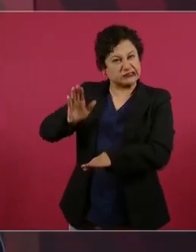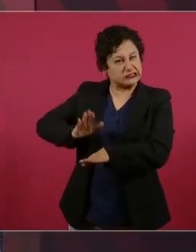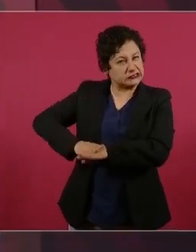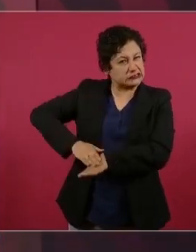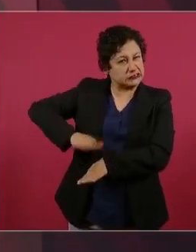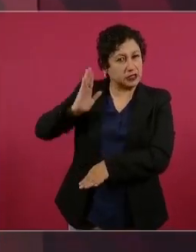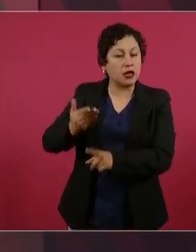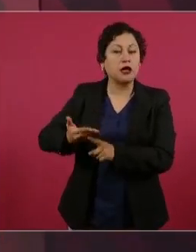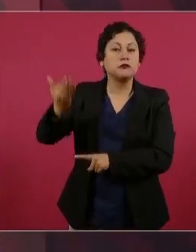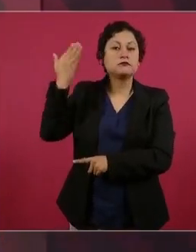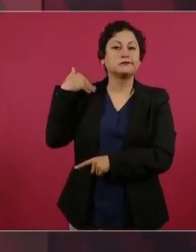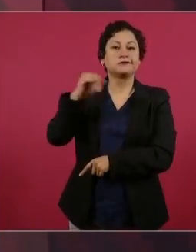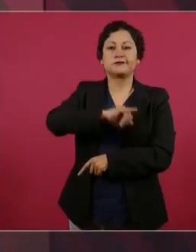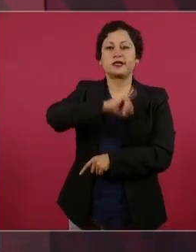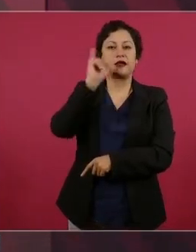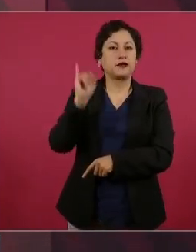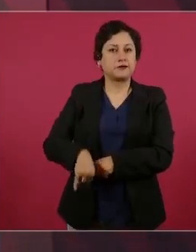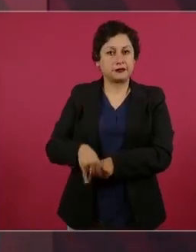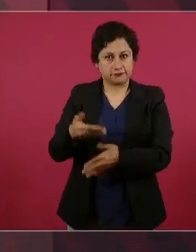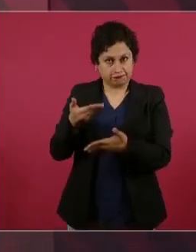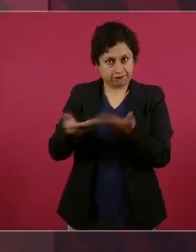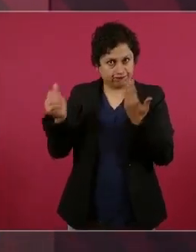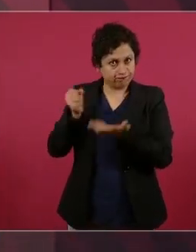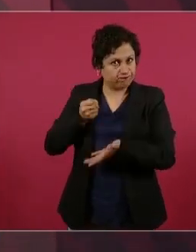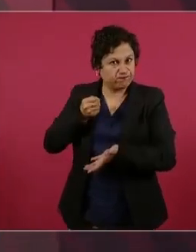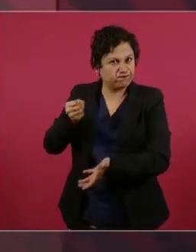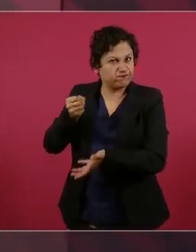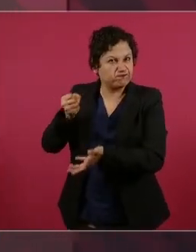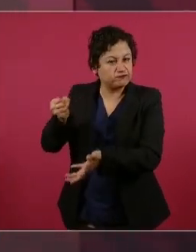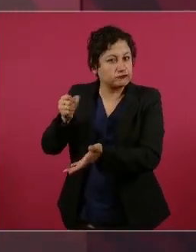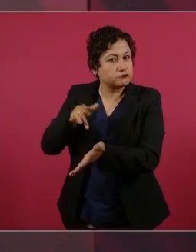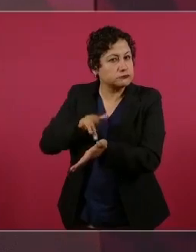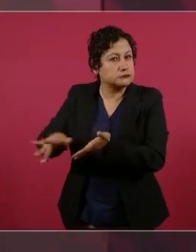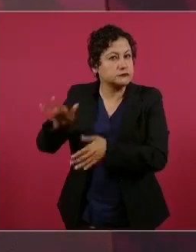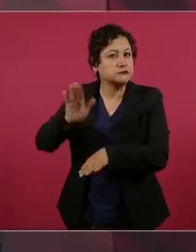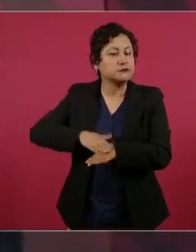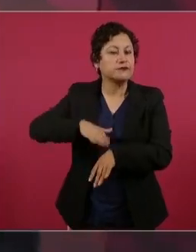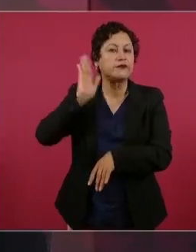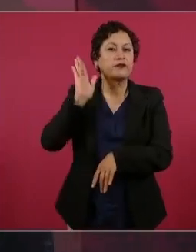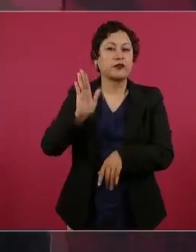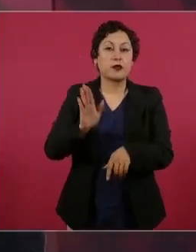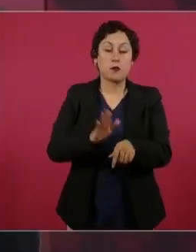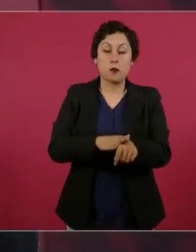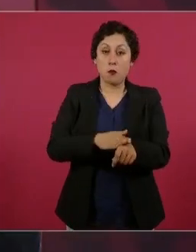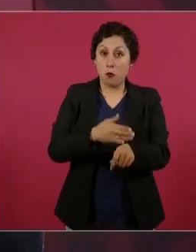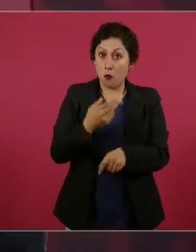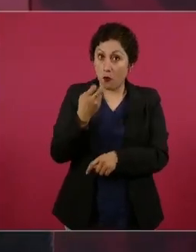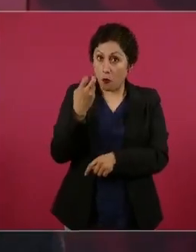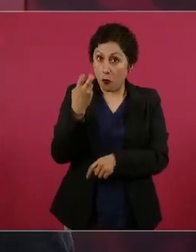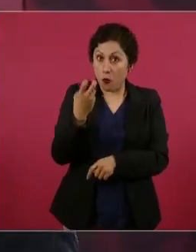se había hecho. Por eso se logró